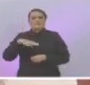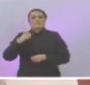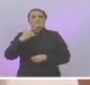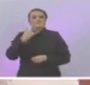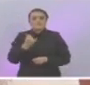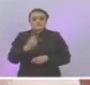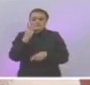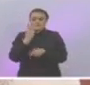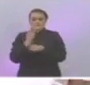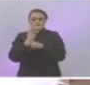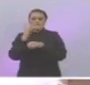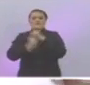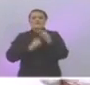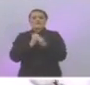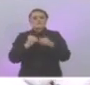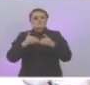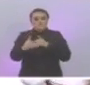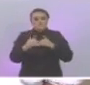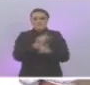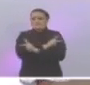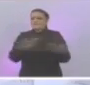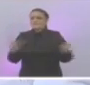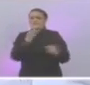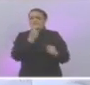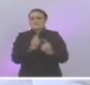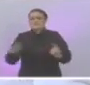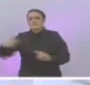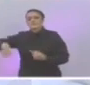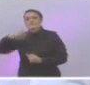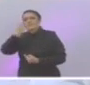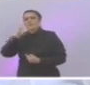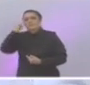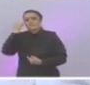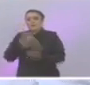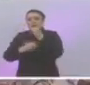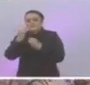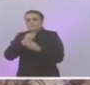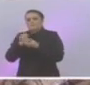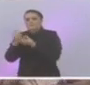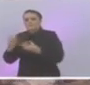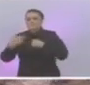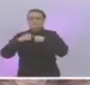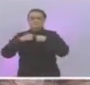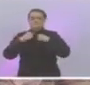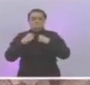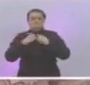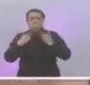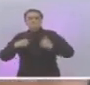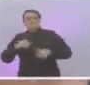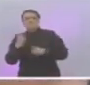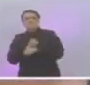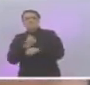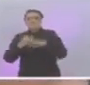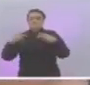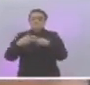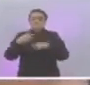por tercer año consecutivo, todos los niños de educación indígena reciben alimentación, uniformes, tenis y